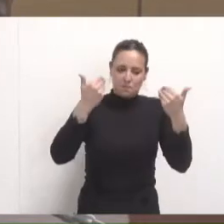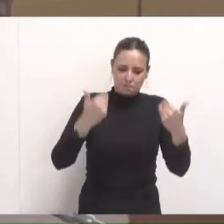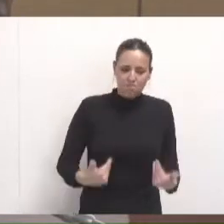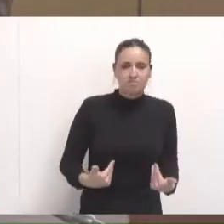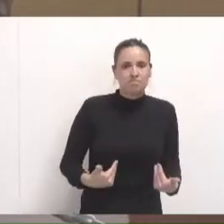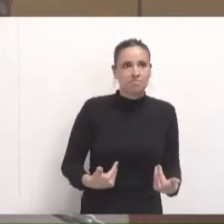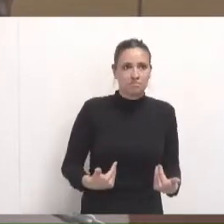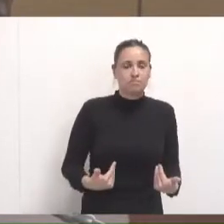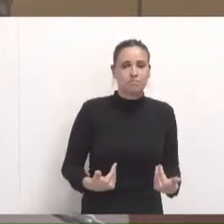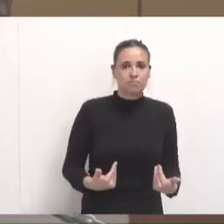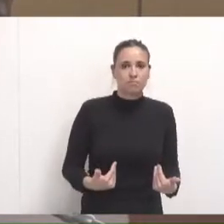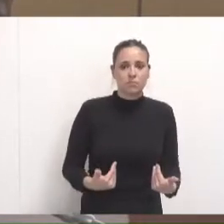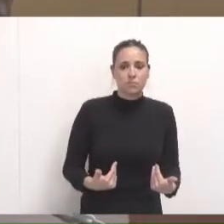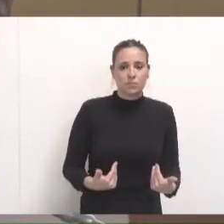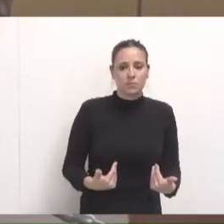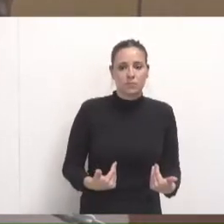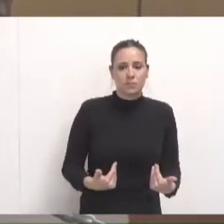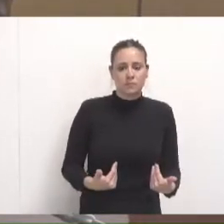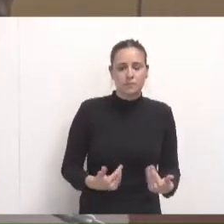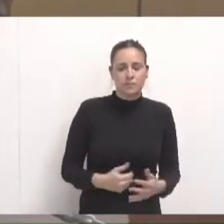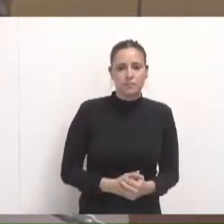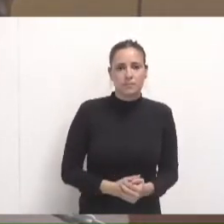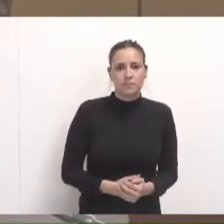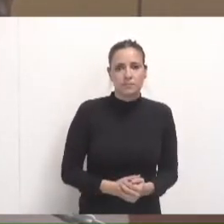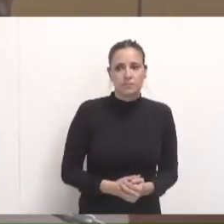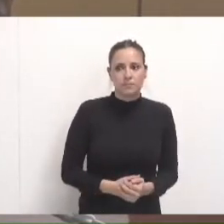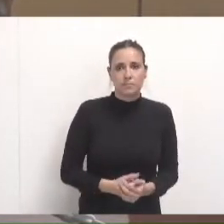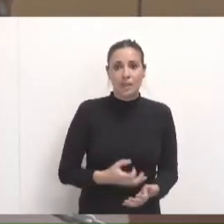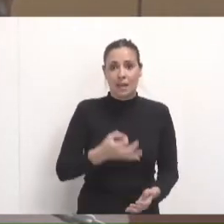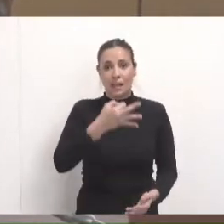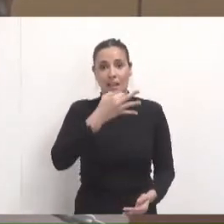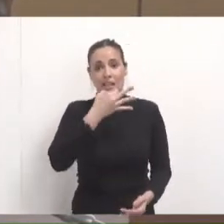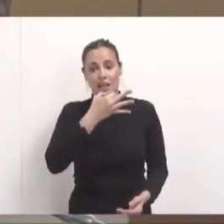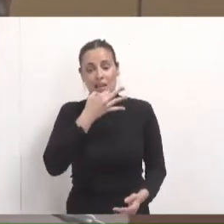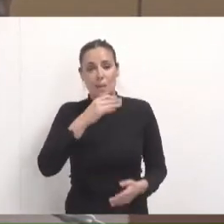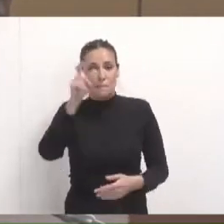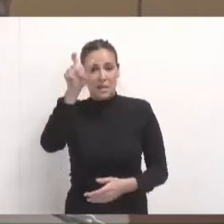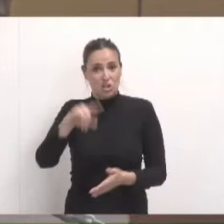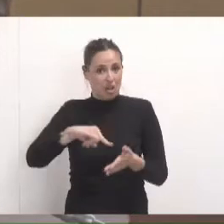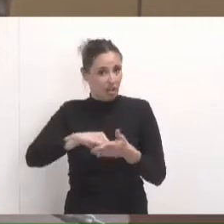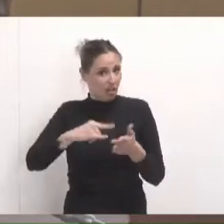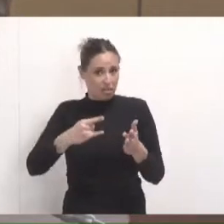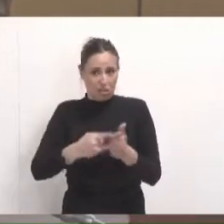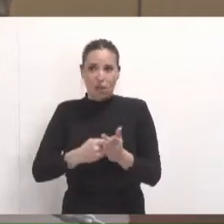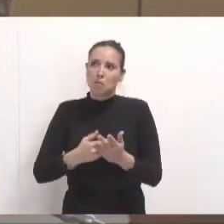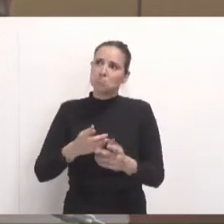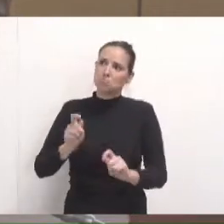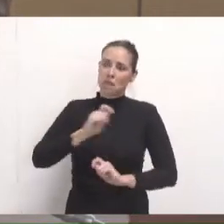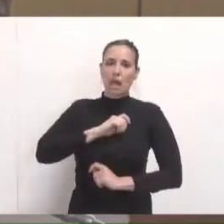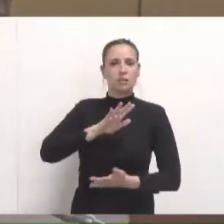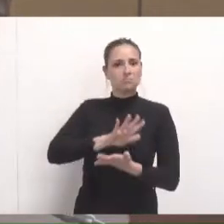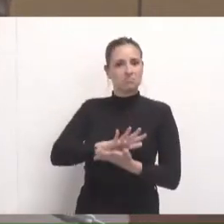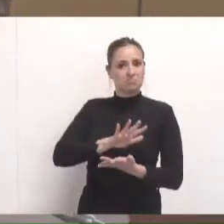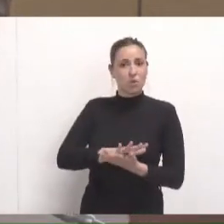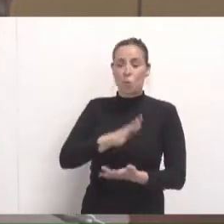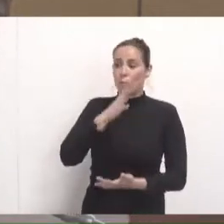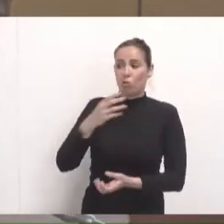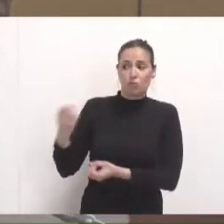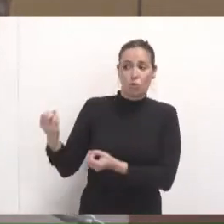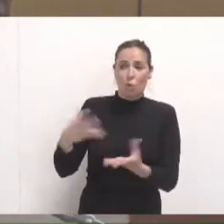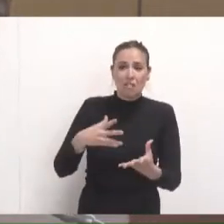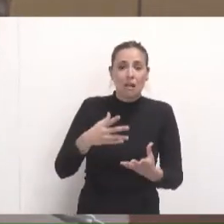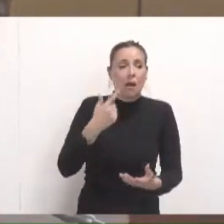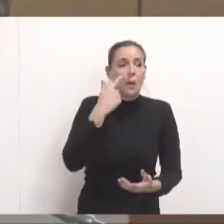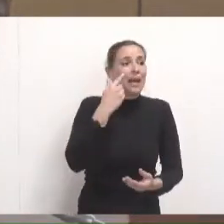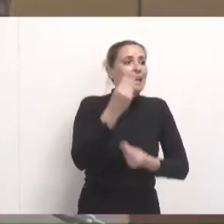tranquilizó bastante la intervención del técnico estableciendo qué es lo que se tenía